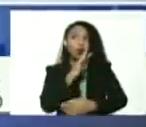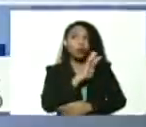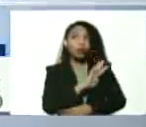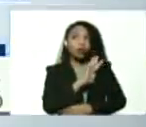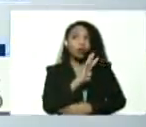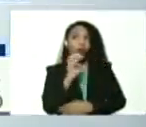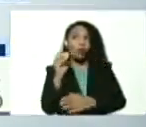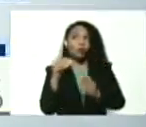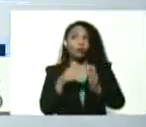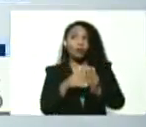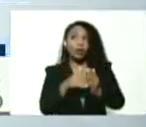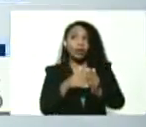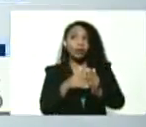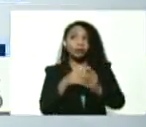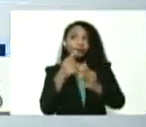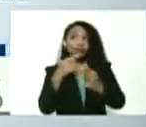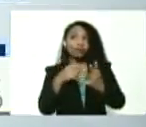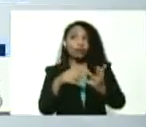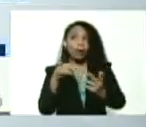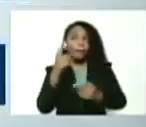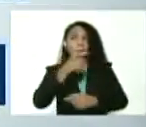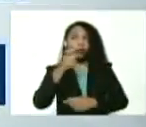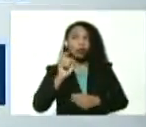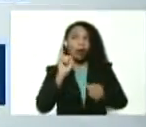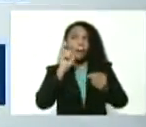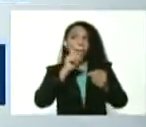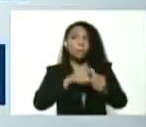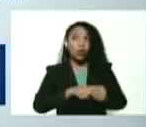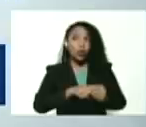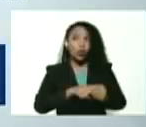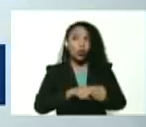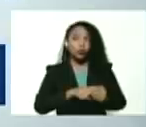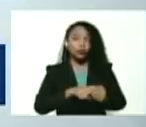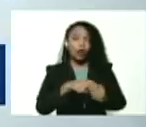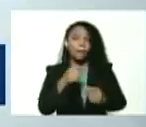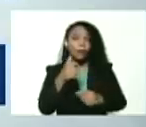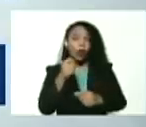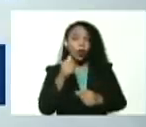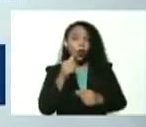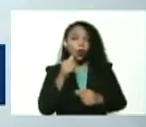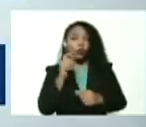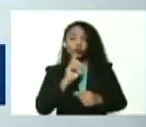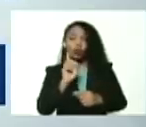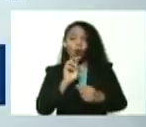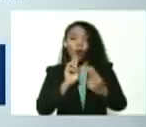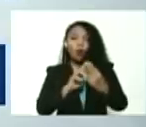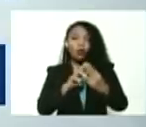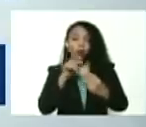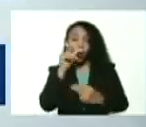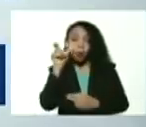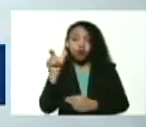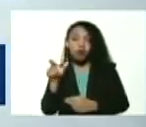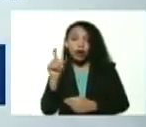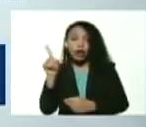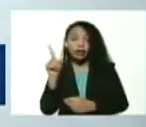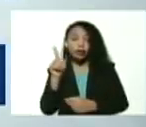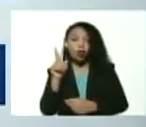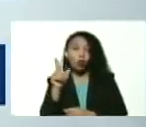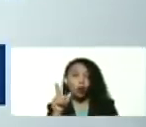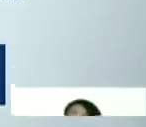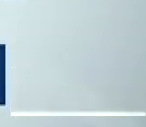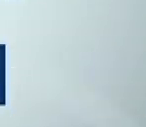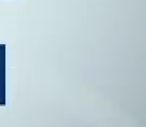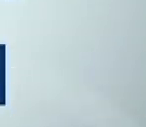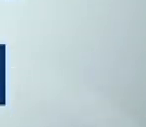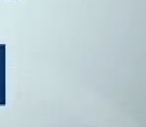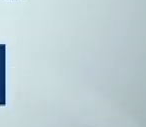1.400.000 avatares, para las personas que poco conocen, ministro Freddy Ñáñez, que son avatares, son las imágenes